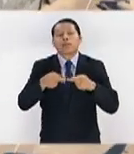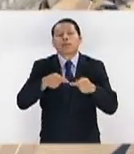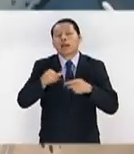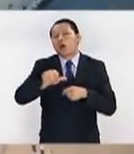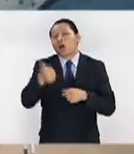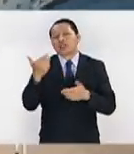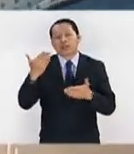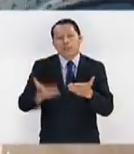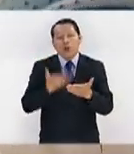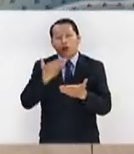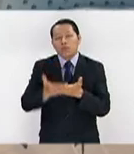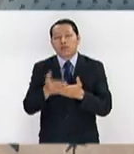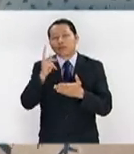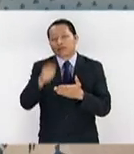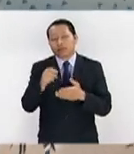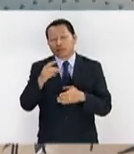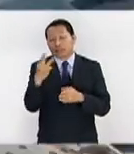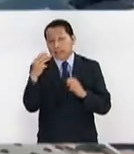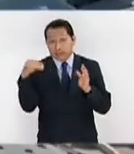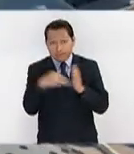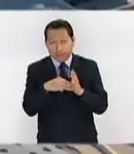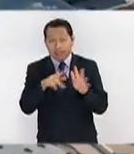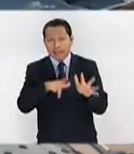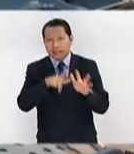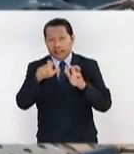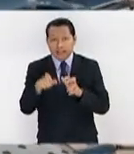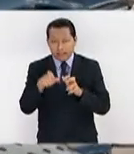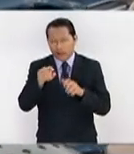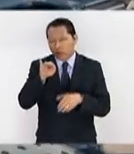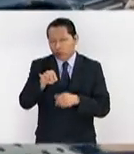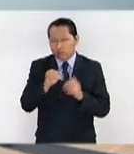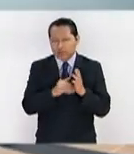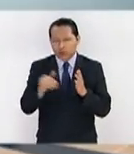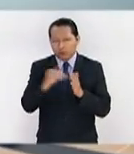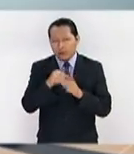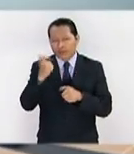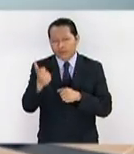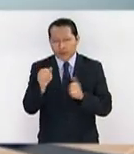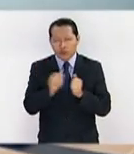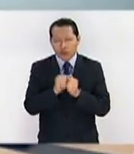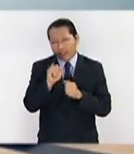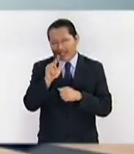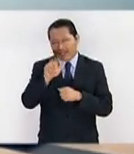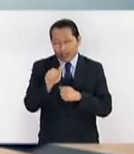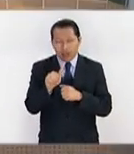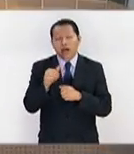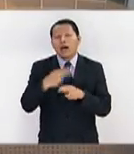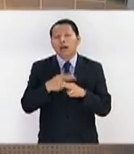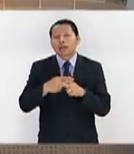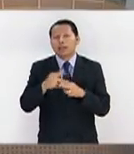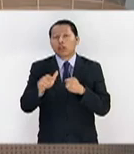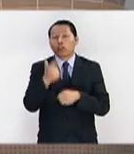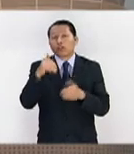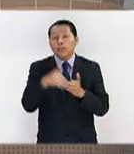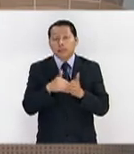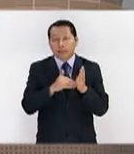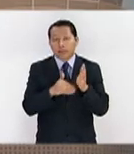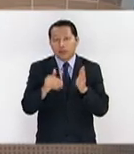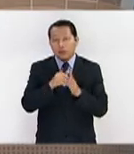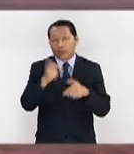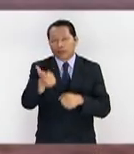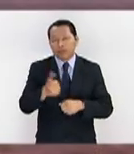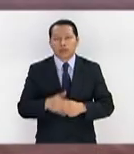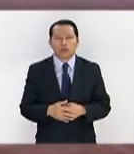11 propuestas que iban desde los 3.719 millones de pesos con IVA hasta los 12.000 millones